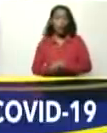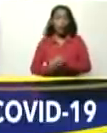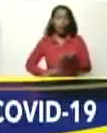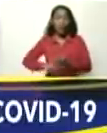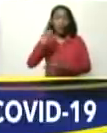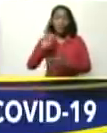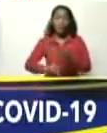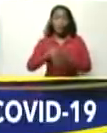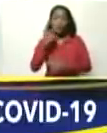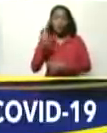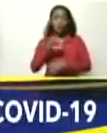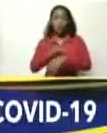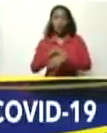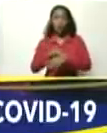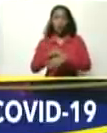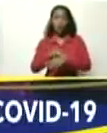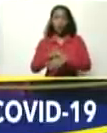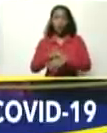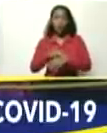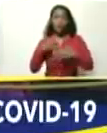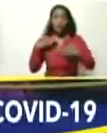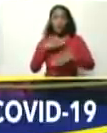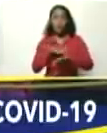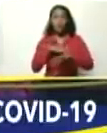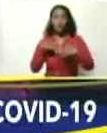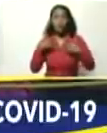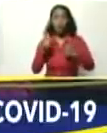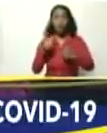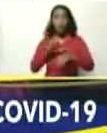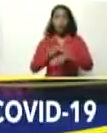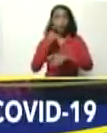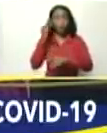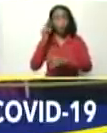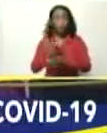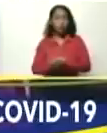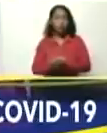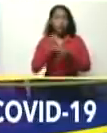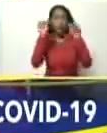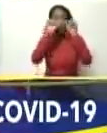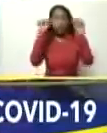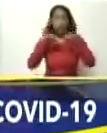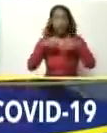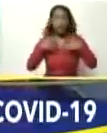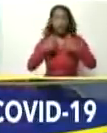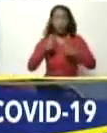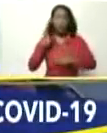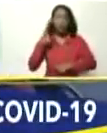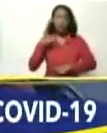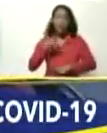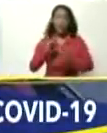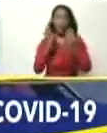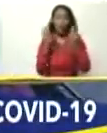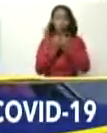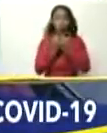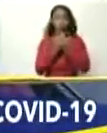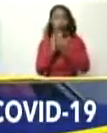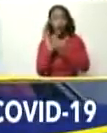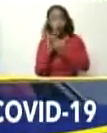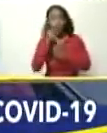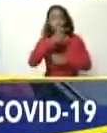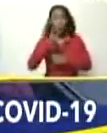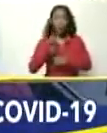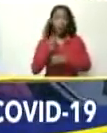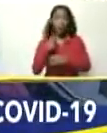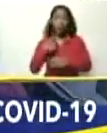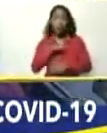doctor Carlos Alvarado, como ha afirmado la doctora Gabriela Jiménez. El sistema de salud tiene que estar al lado de la gente. Hemos